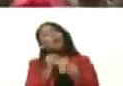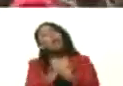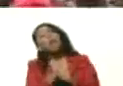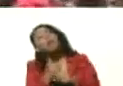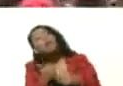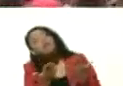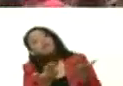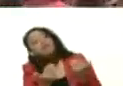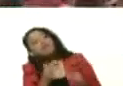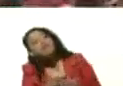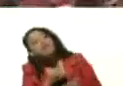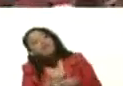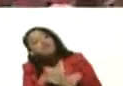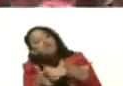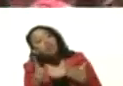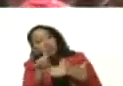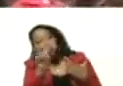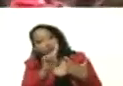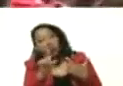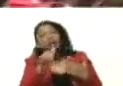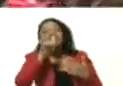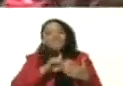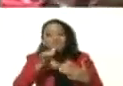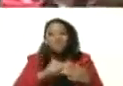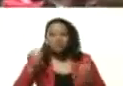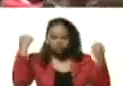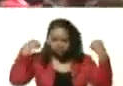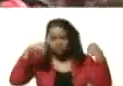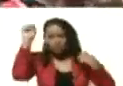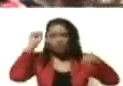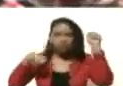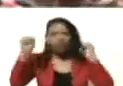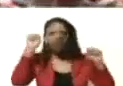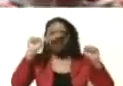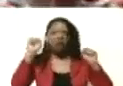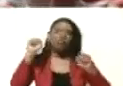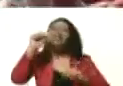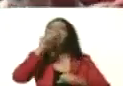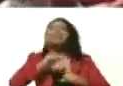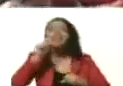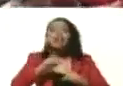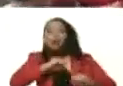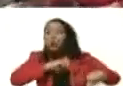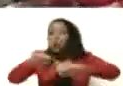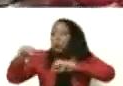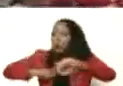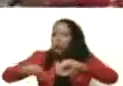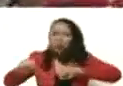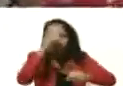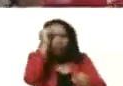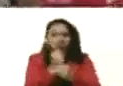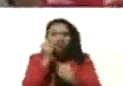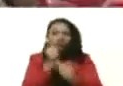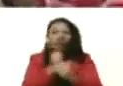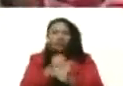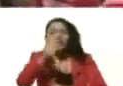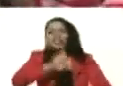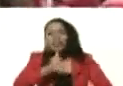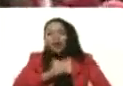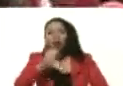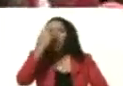pasa, es resistir en rebeldía, es resistir movilizado. Es resistir